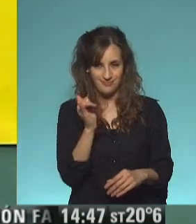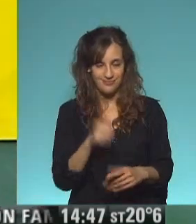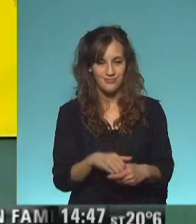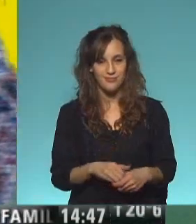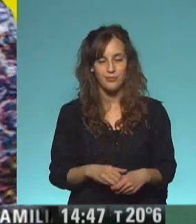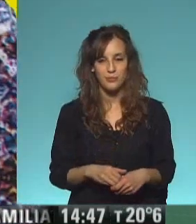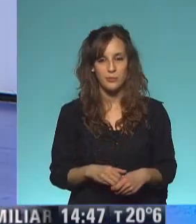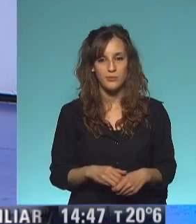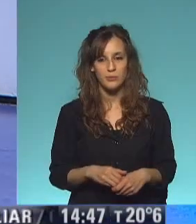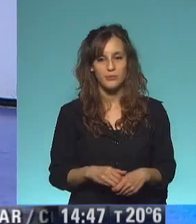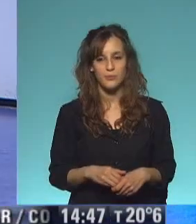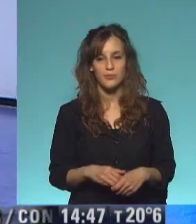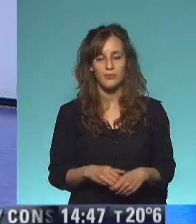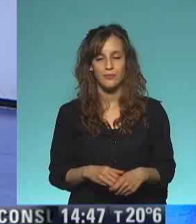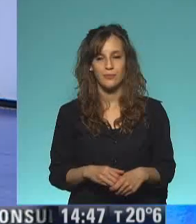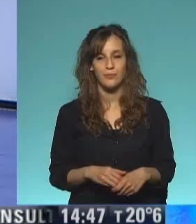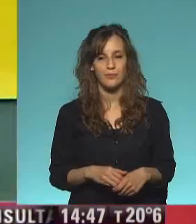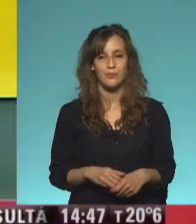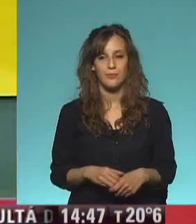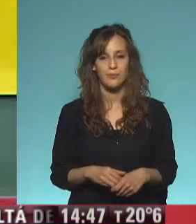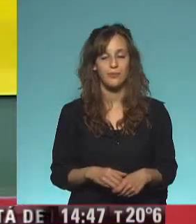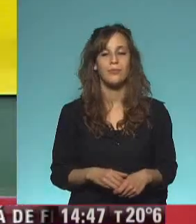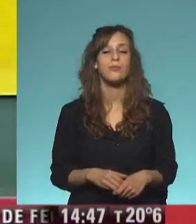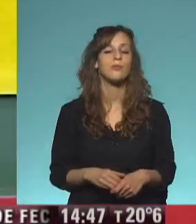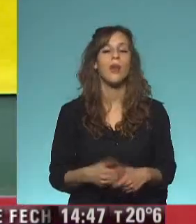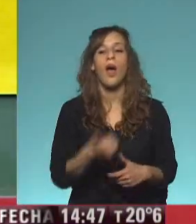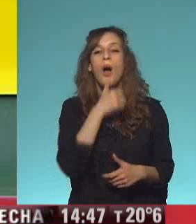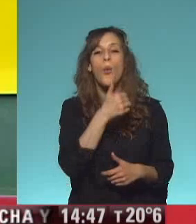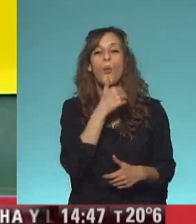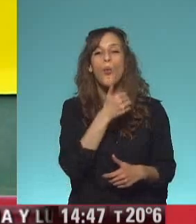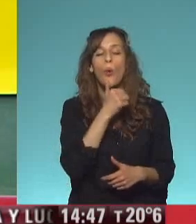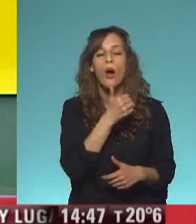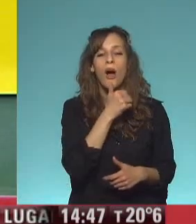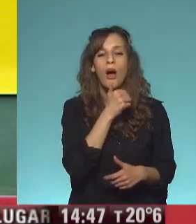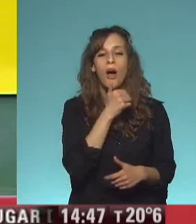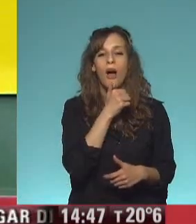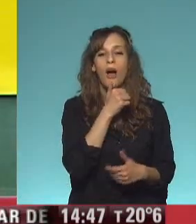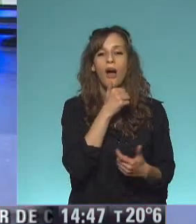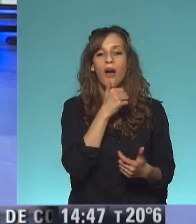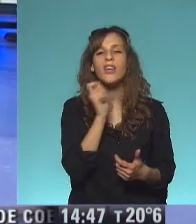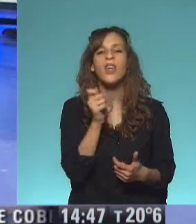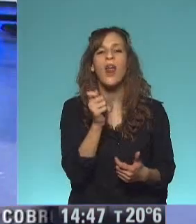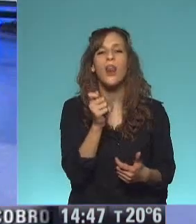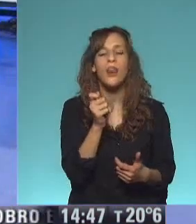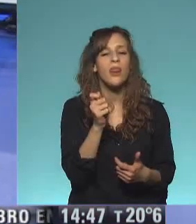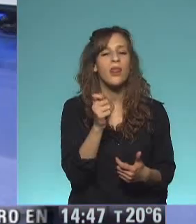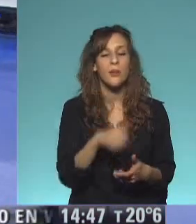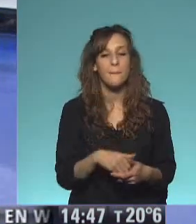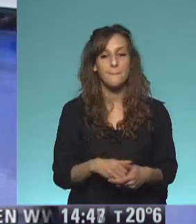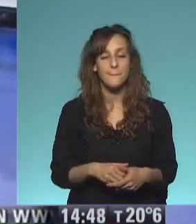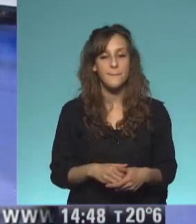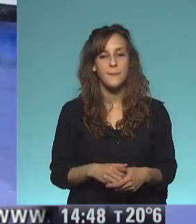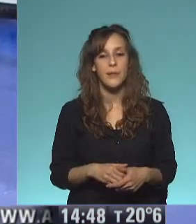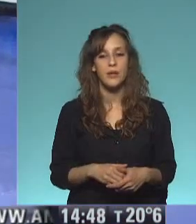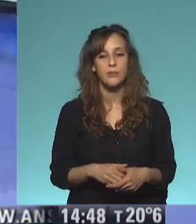el oído. Después del agua. ¿Quién se toma el agua? No, no, no, no, no. ¿Cómo no? No,